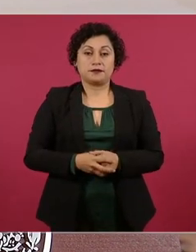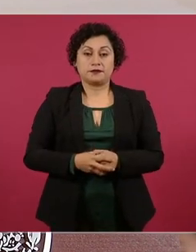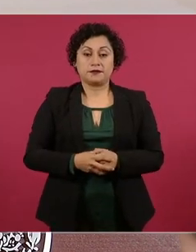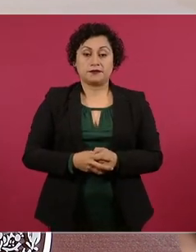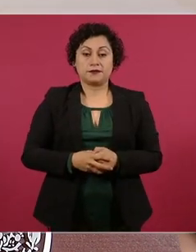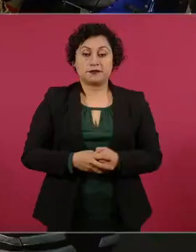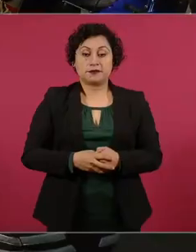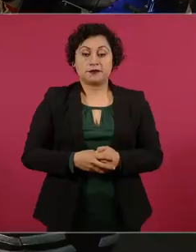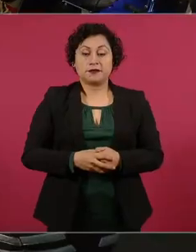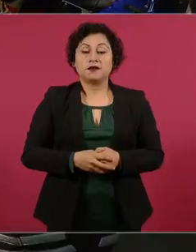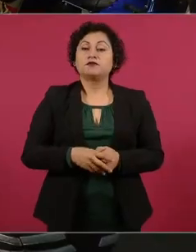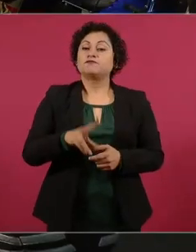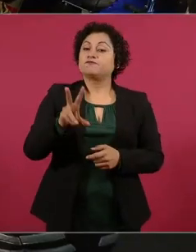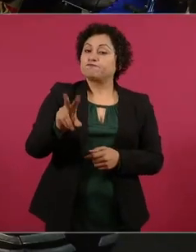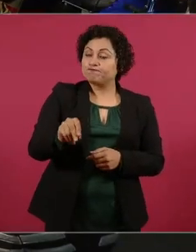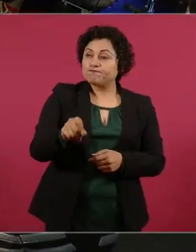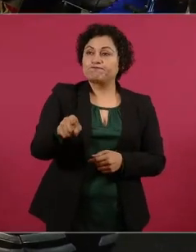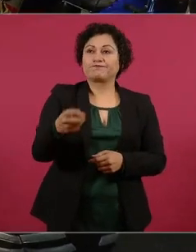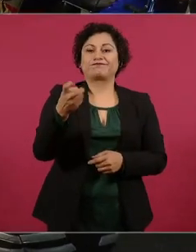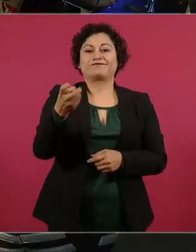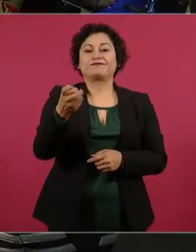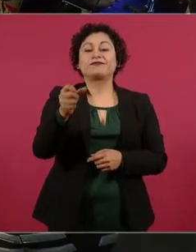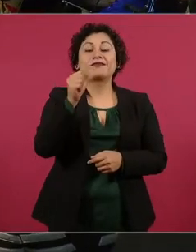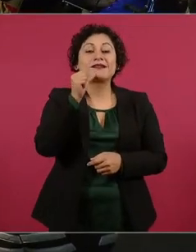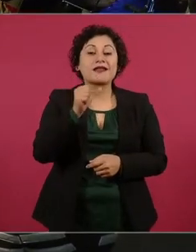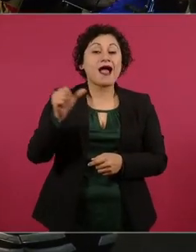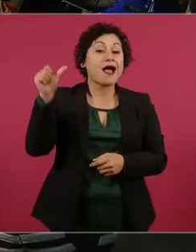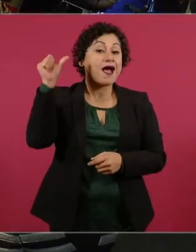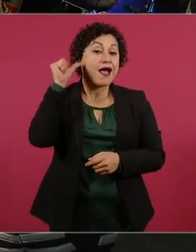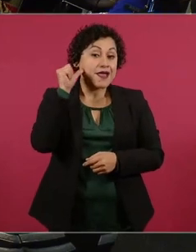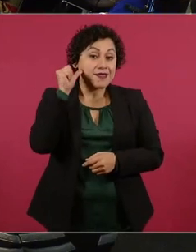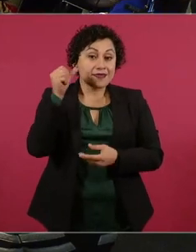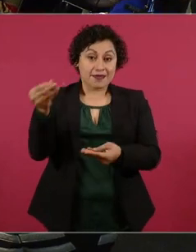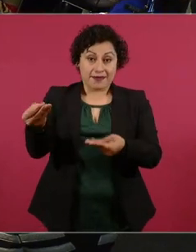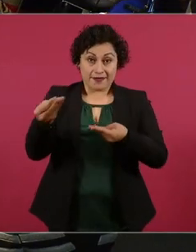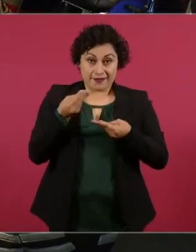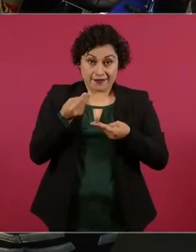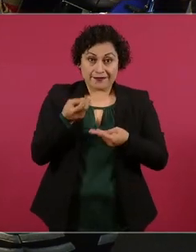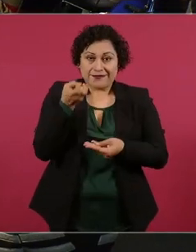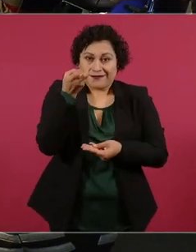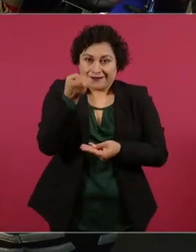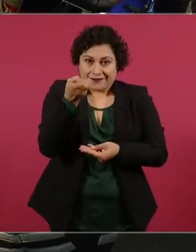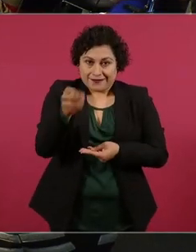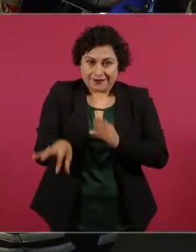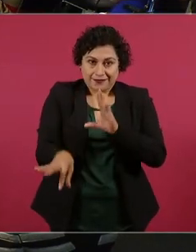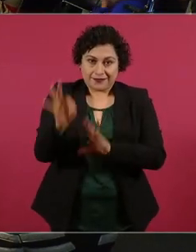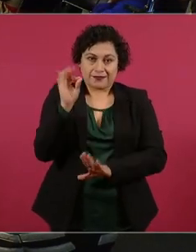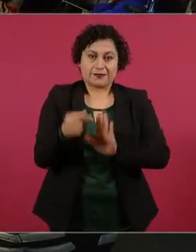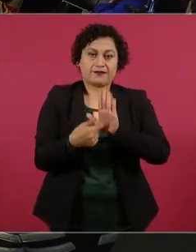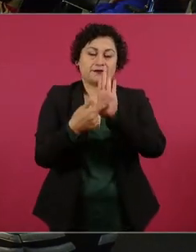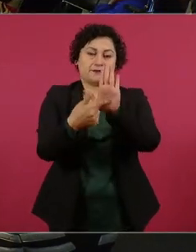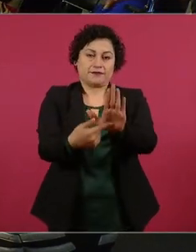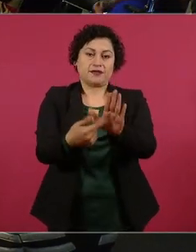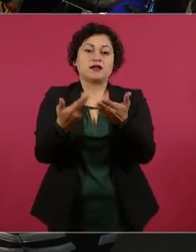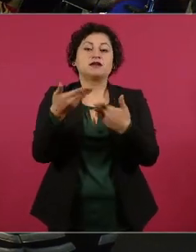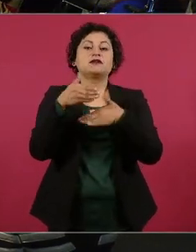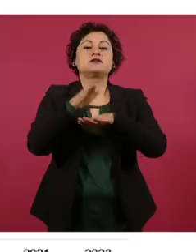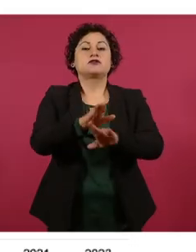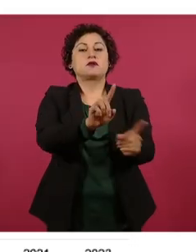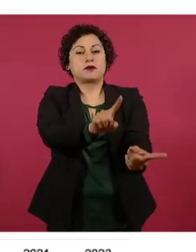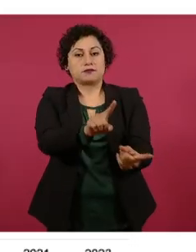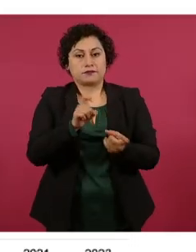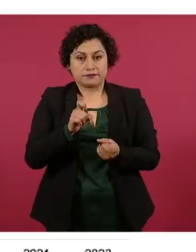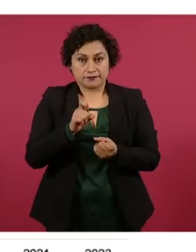no, y quiero el reporte de ayer de los ingresos. Este es muy importante también.